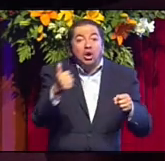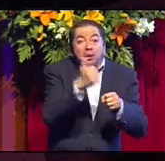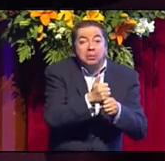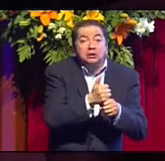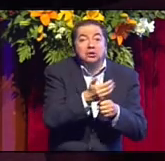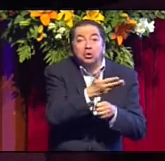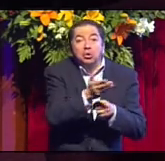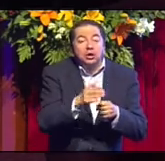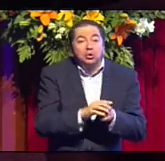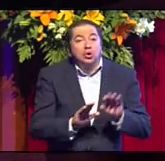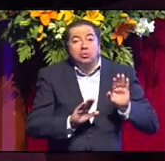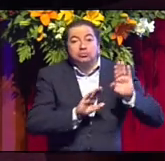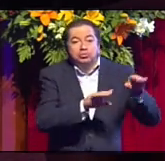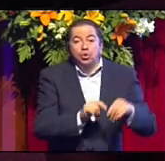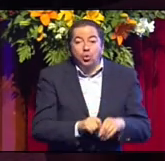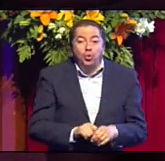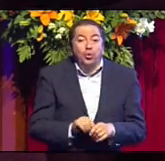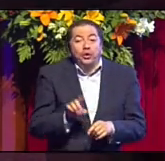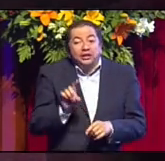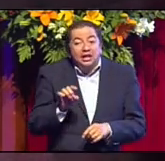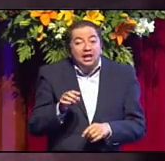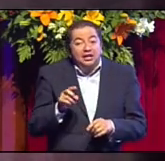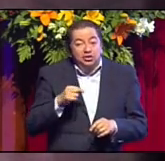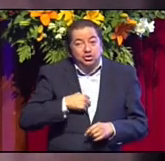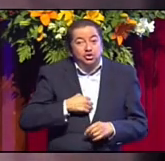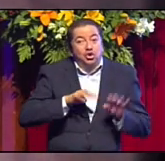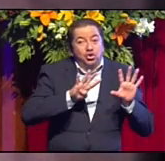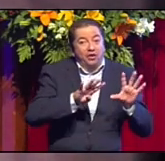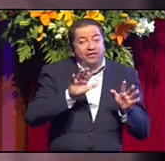Bueno, no va a encontrar un Rafael Vera, porque yo, según mi cédula de identidad, soy